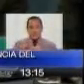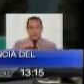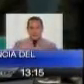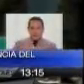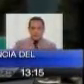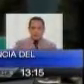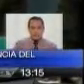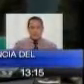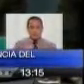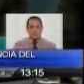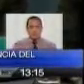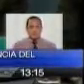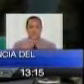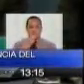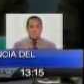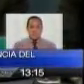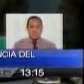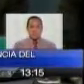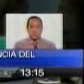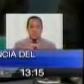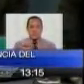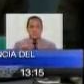metidas en estos ilícitos.